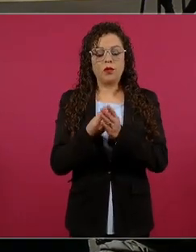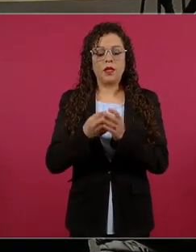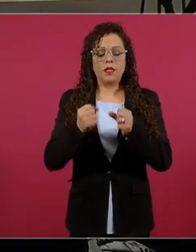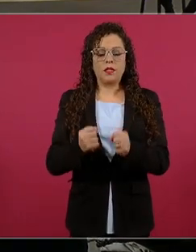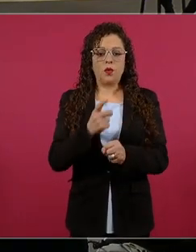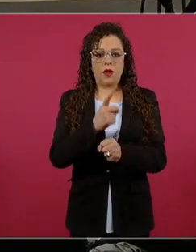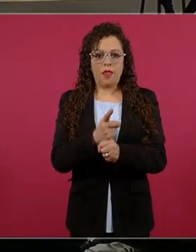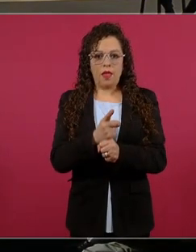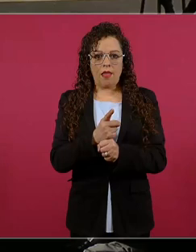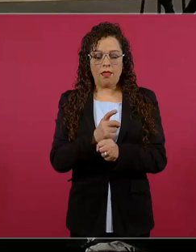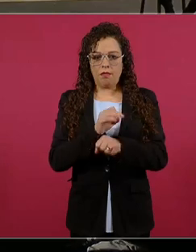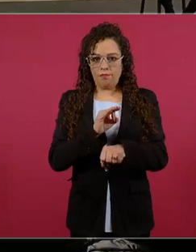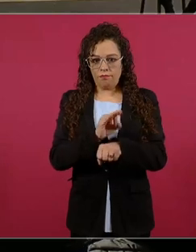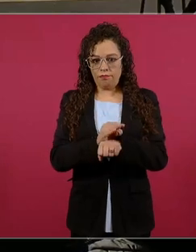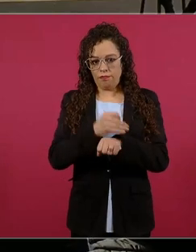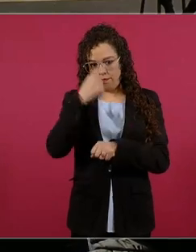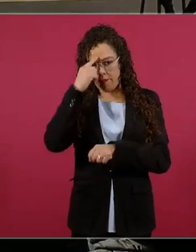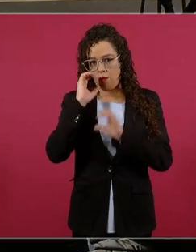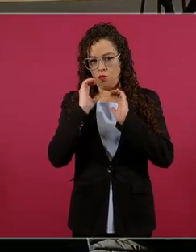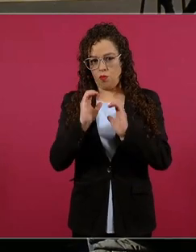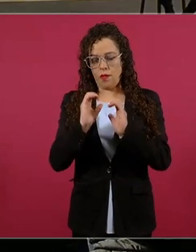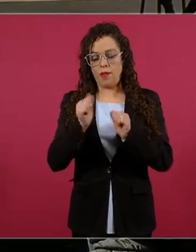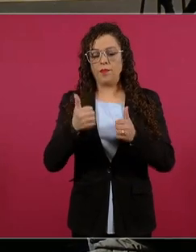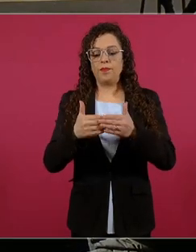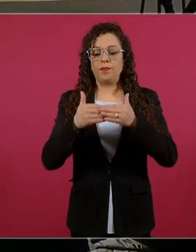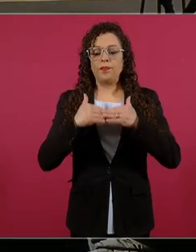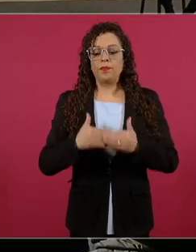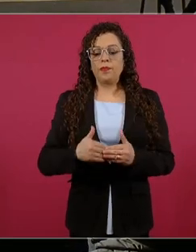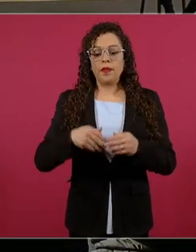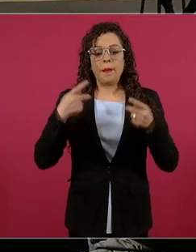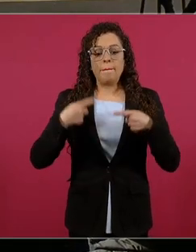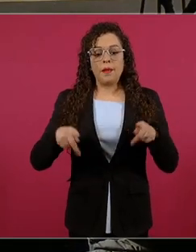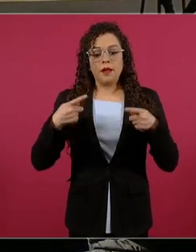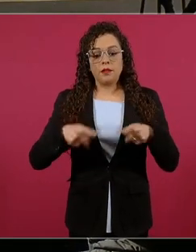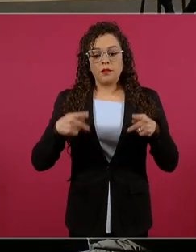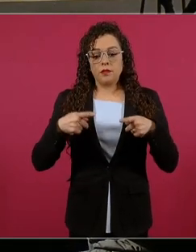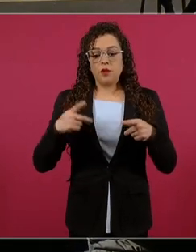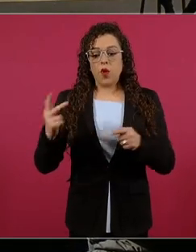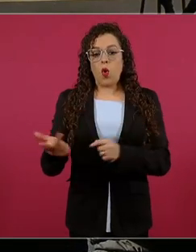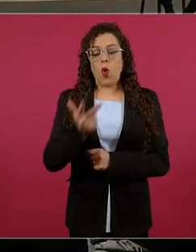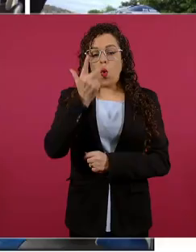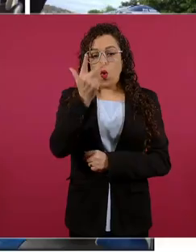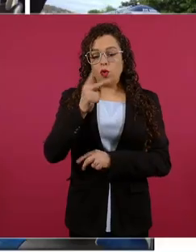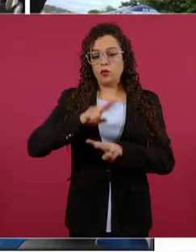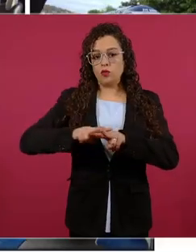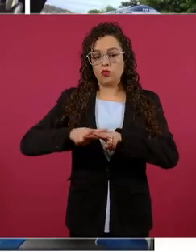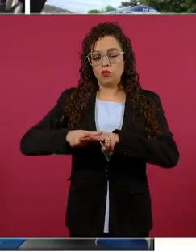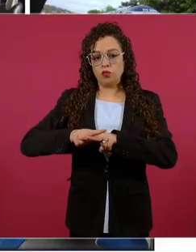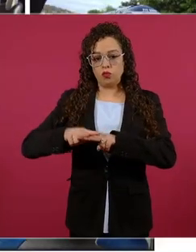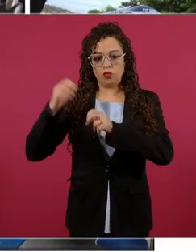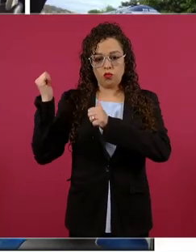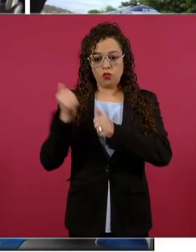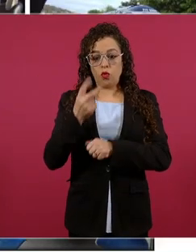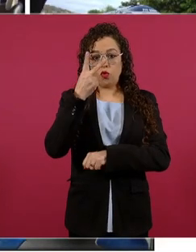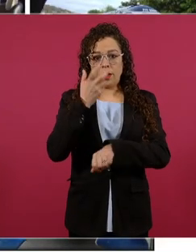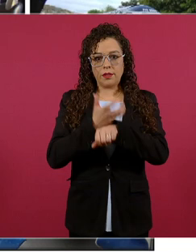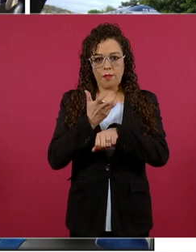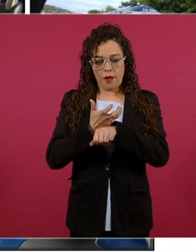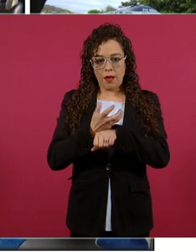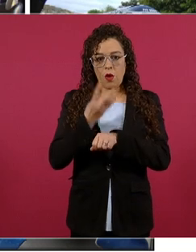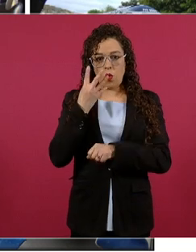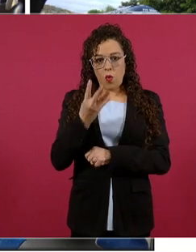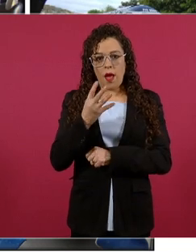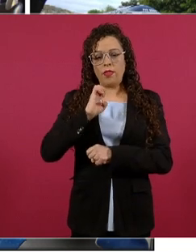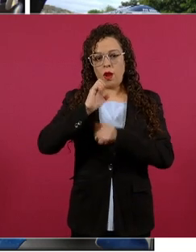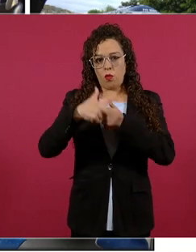La siguiente, por favor. Tema de pasajeros. Adquirimos 8 trenes de pasajeros, 2 de origen americano, 4 de